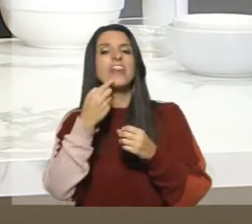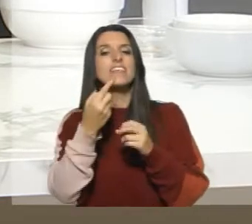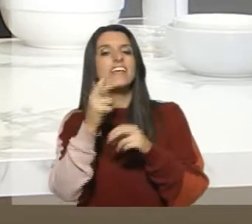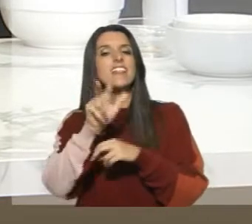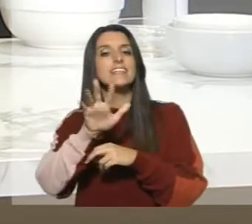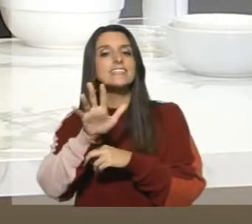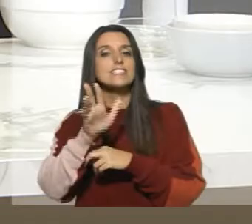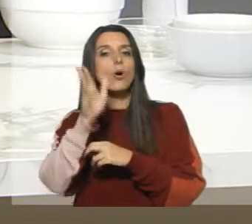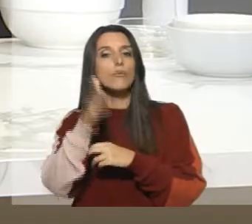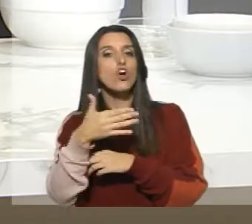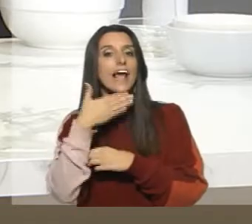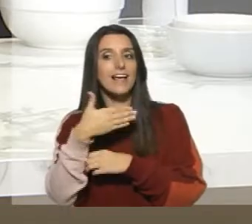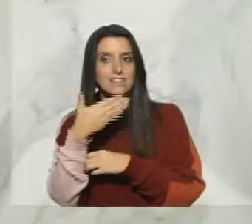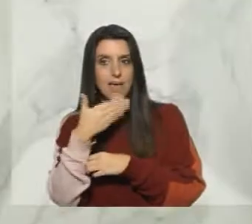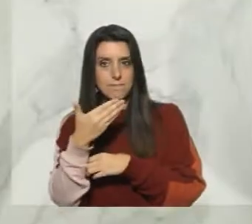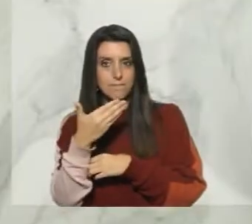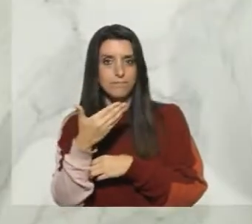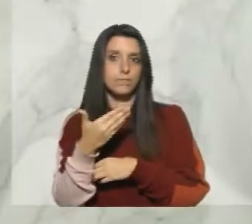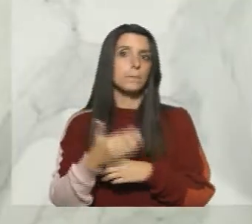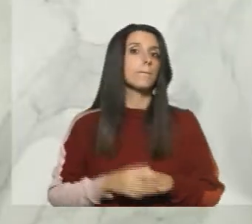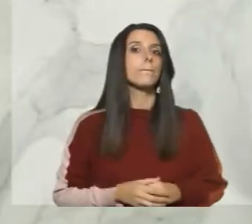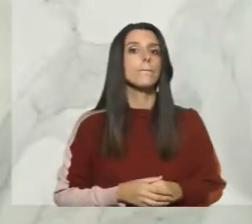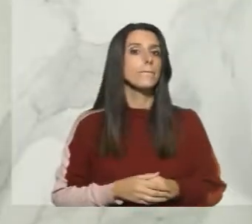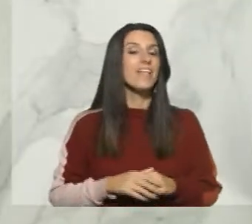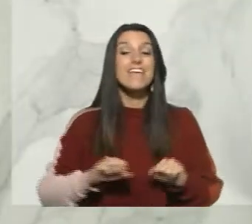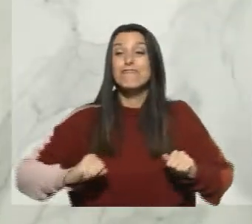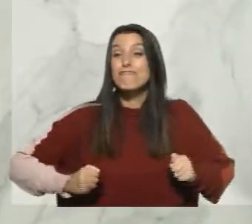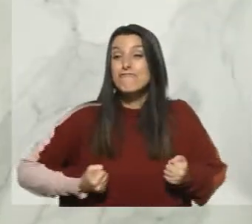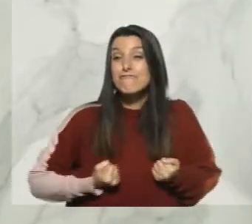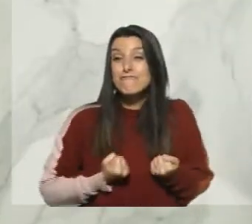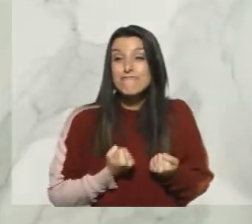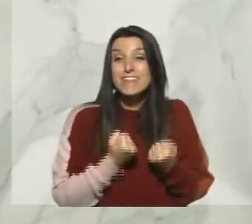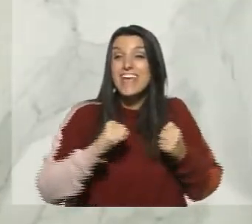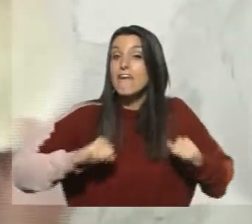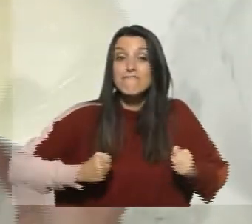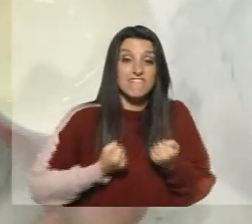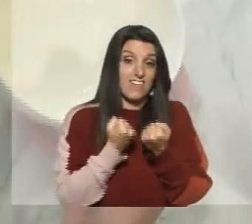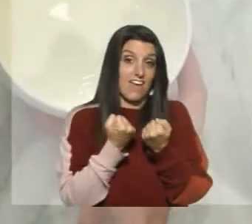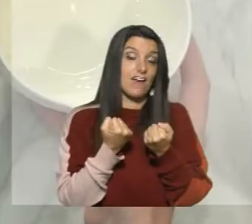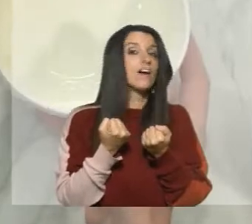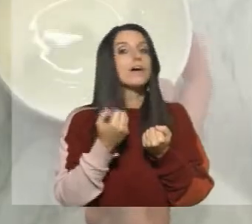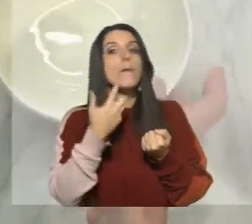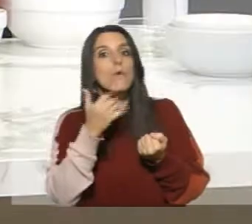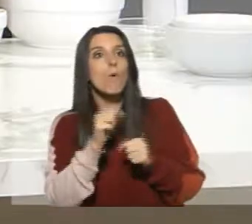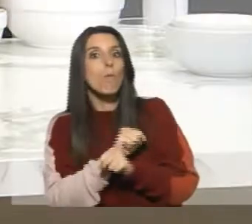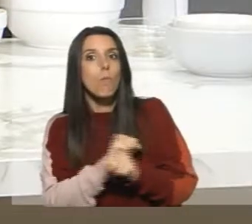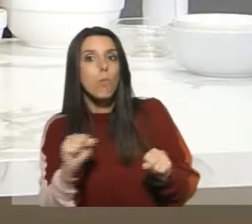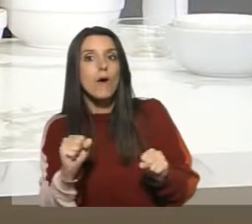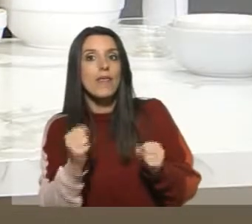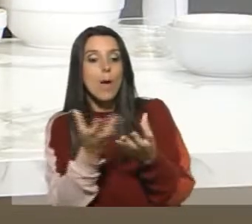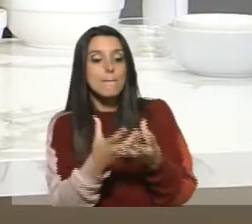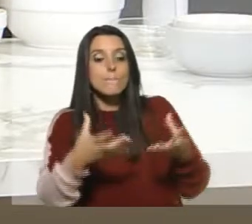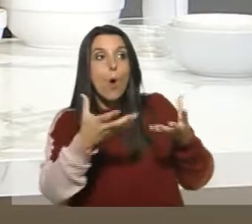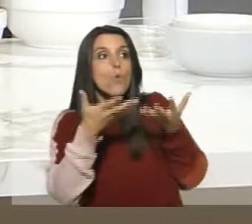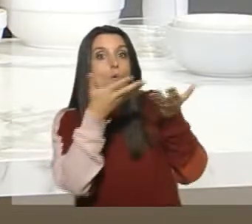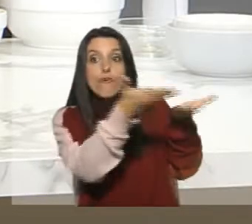35% de materia grasa. Perfecto. ¿Tá? La vas a poner acá bien fría, la tengo en la heladera hasta último momento. Es más, si podés tener el bol en el